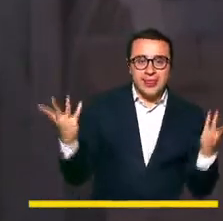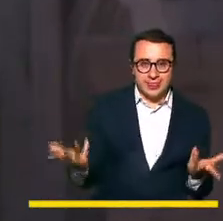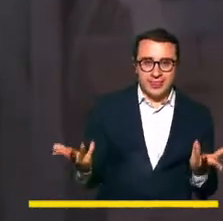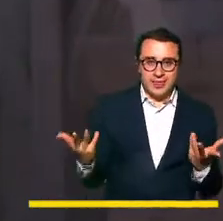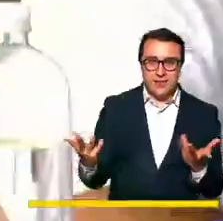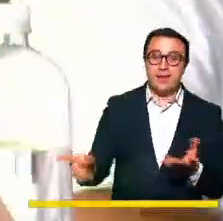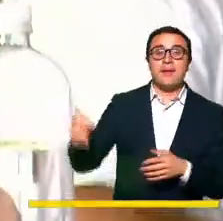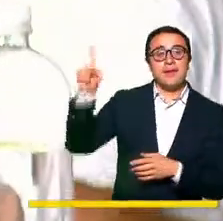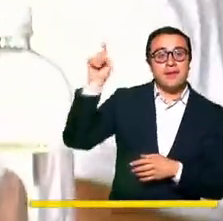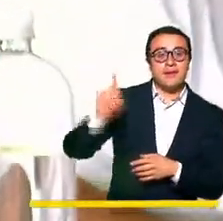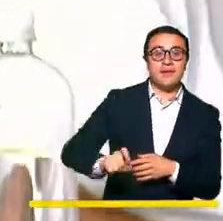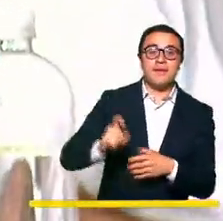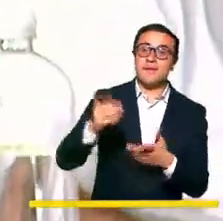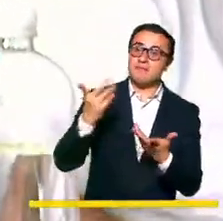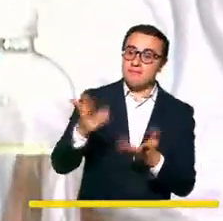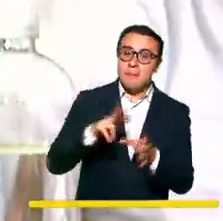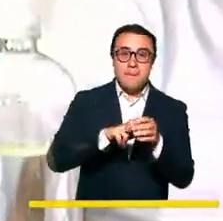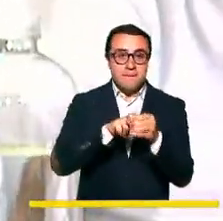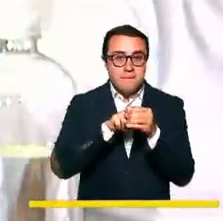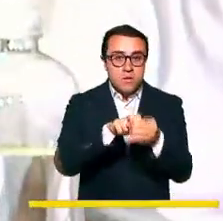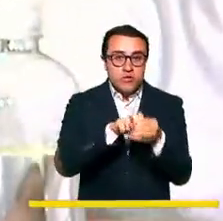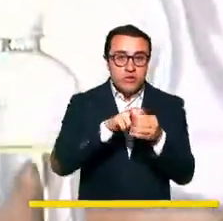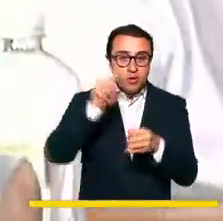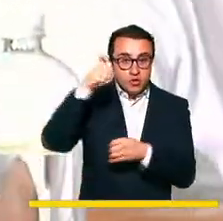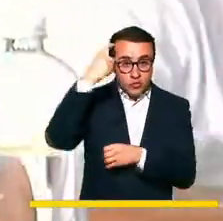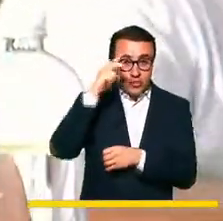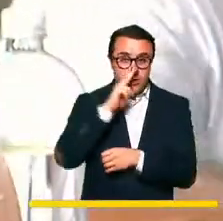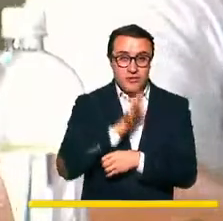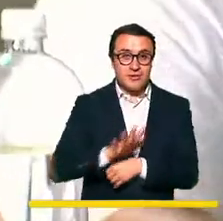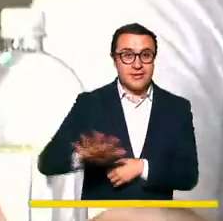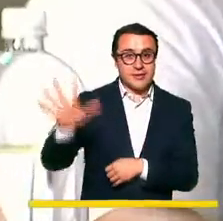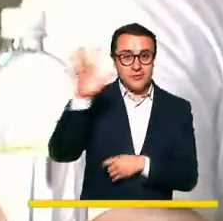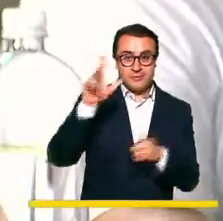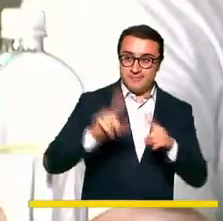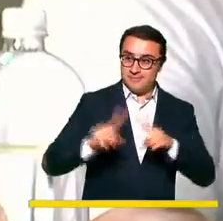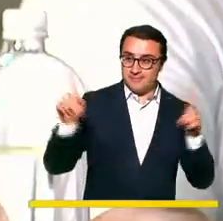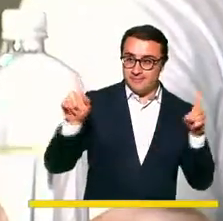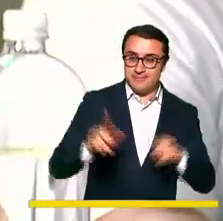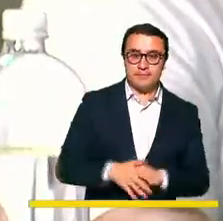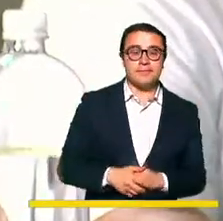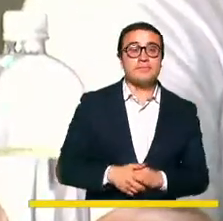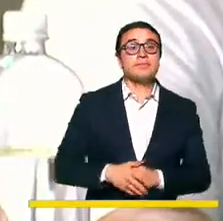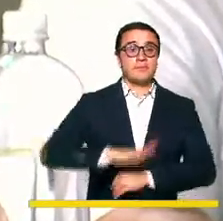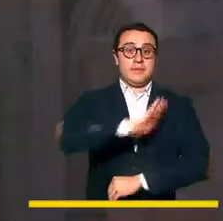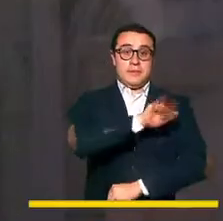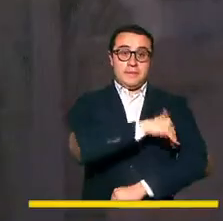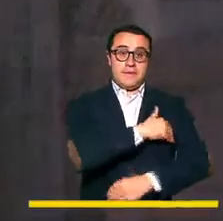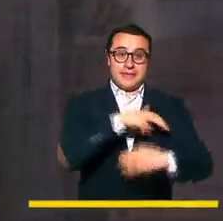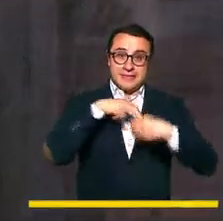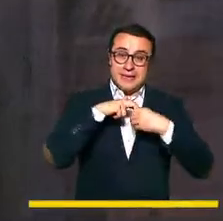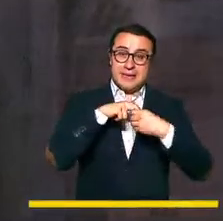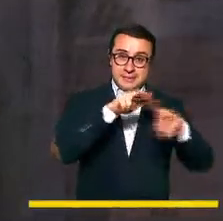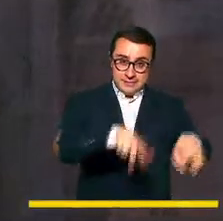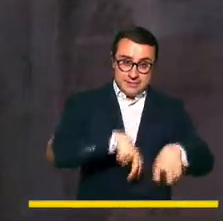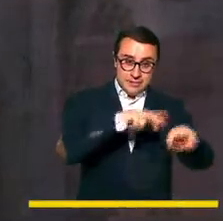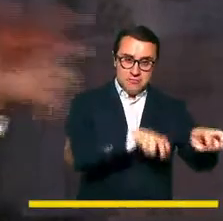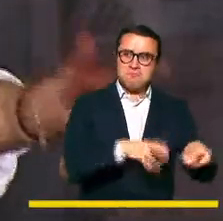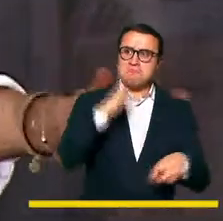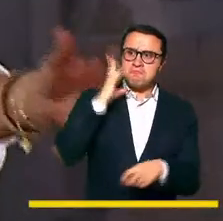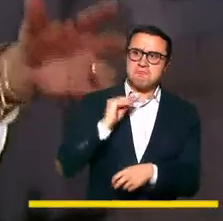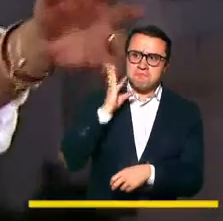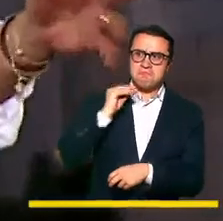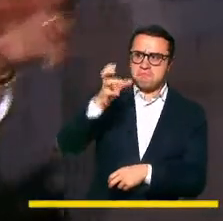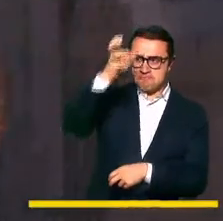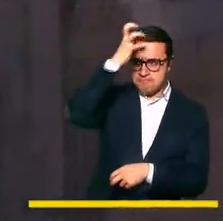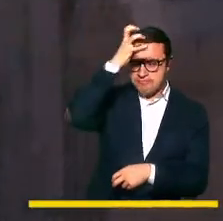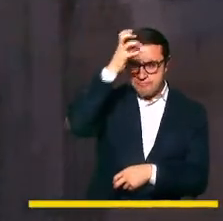la intervención en movilidad de parte del gobierno nacional. La ministra de Agricultura tiene más experticia en lo que aquí han